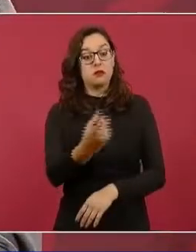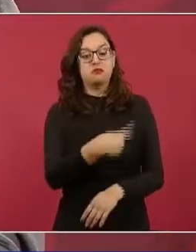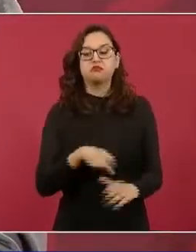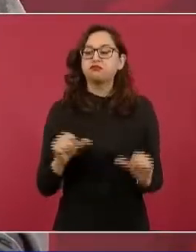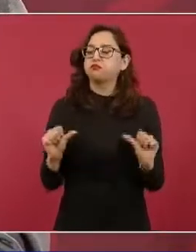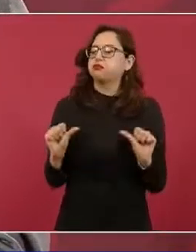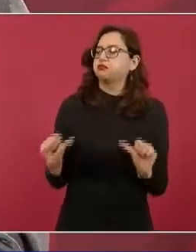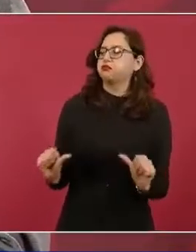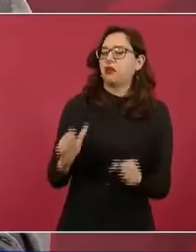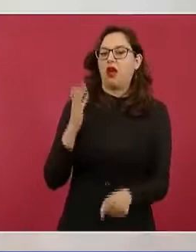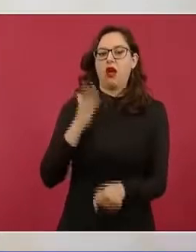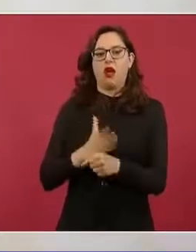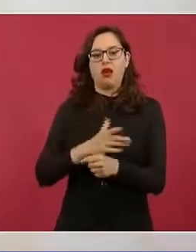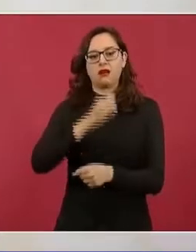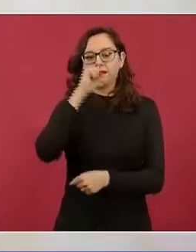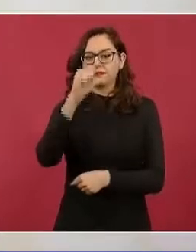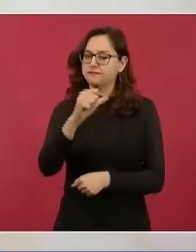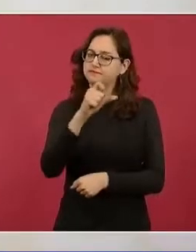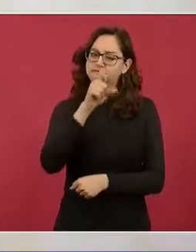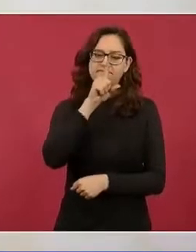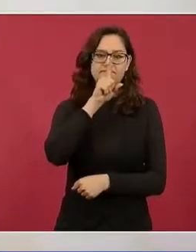ocultar las cosas,